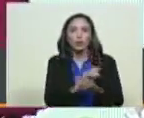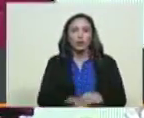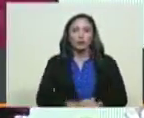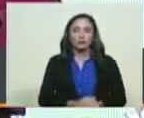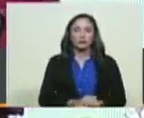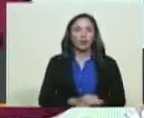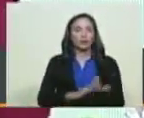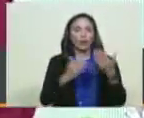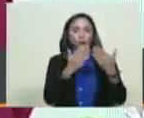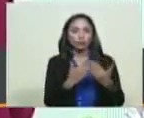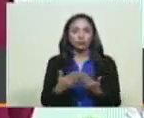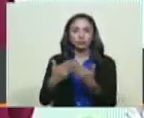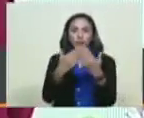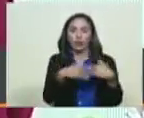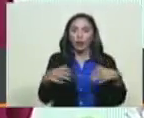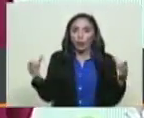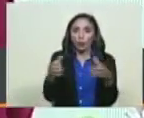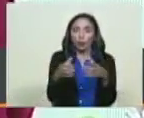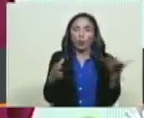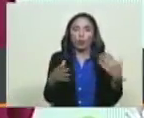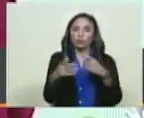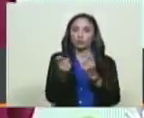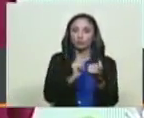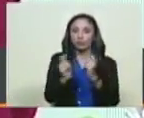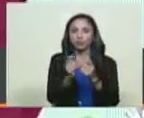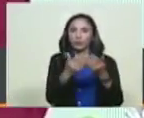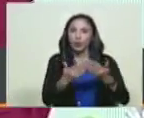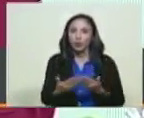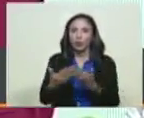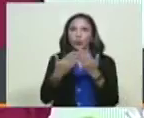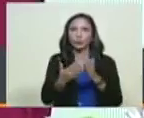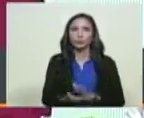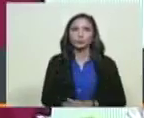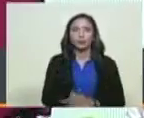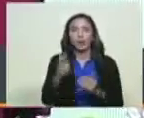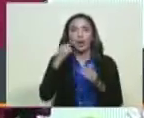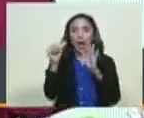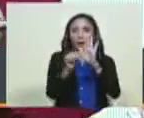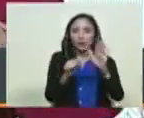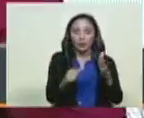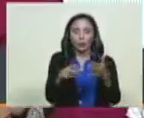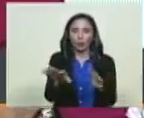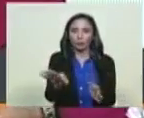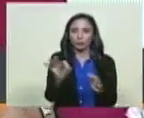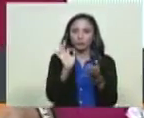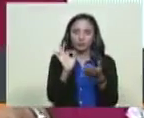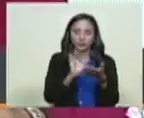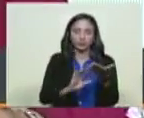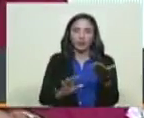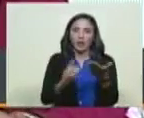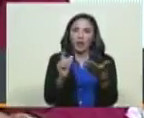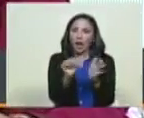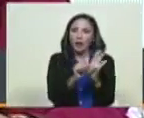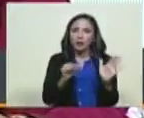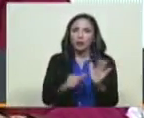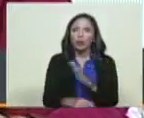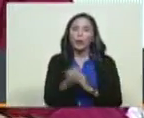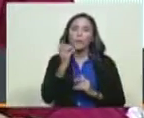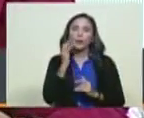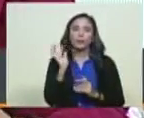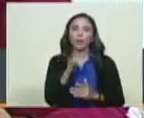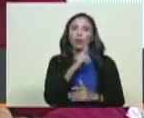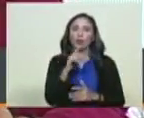estudiar en círculos de estudios colectivos agarrar un artículo aquí está por